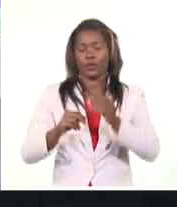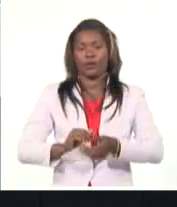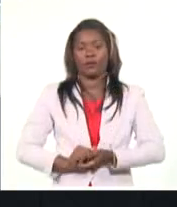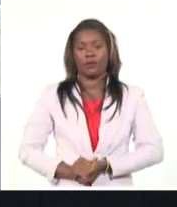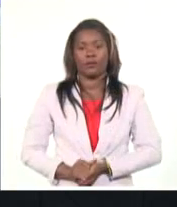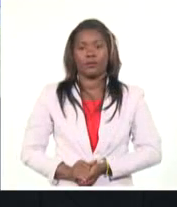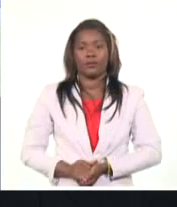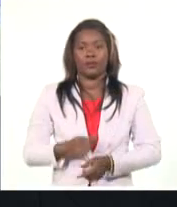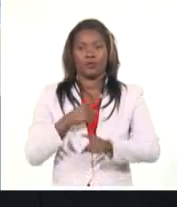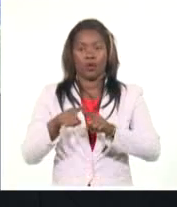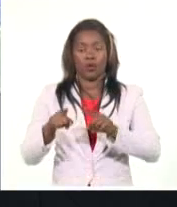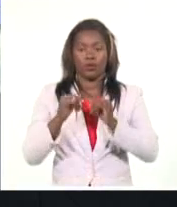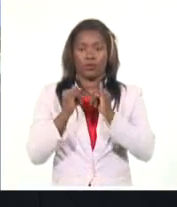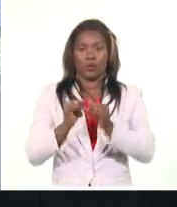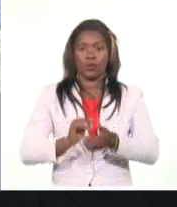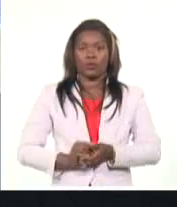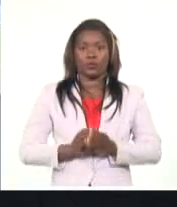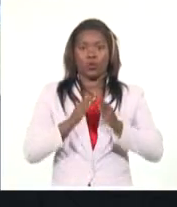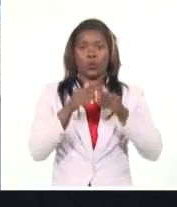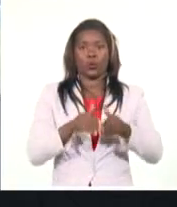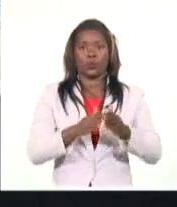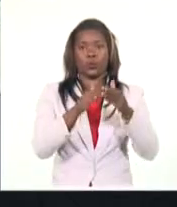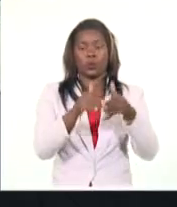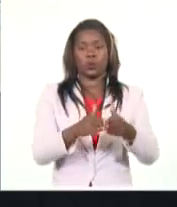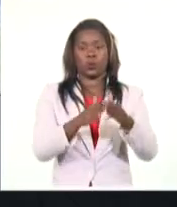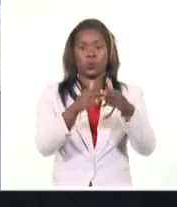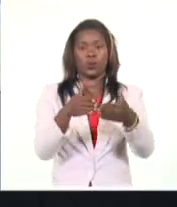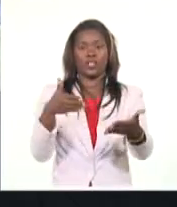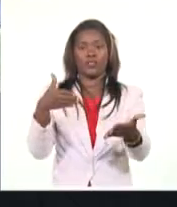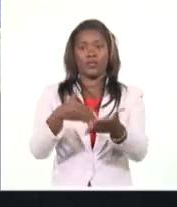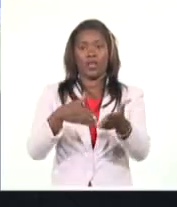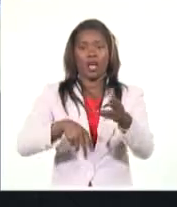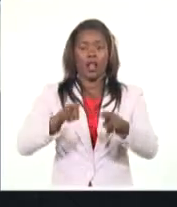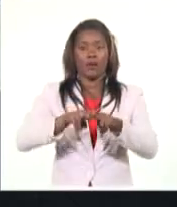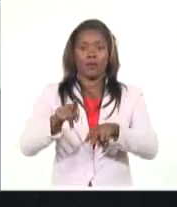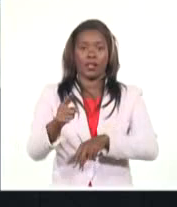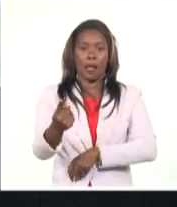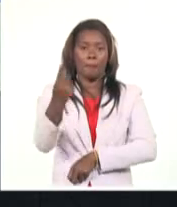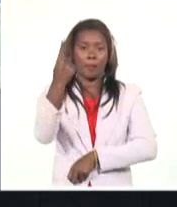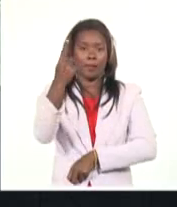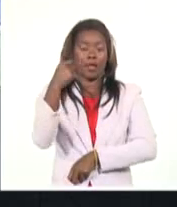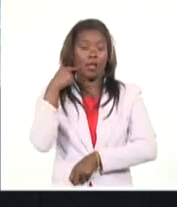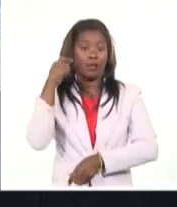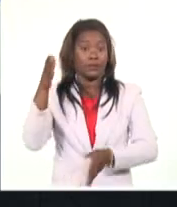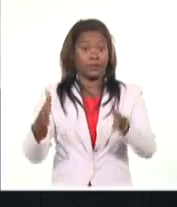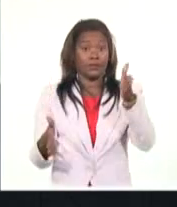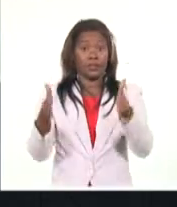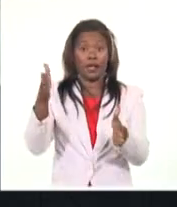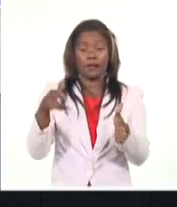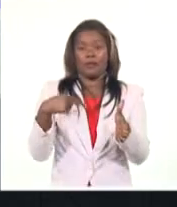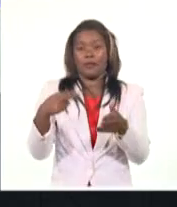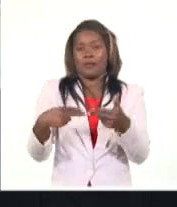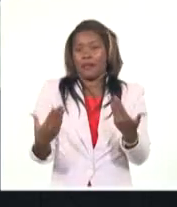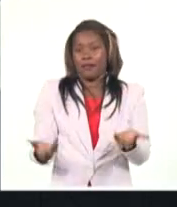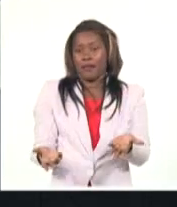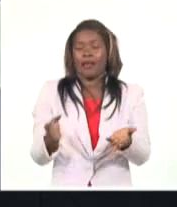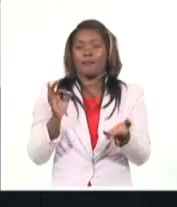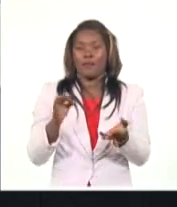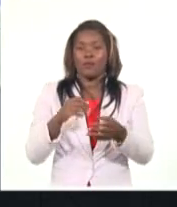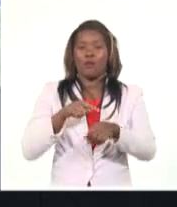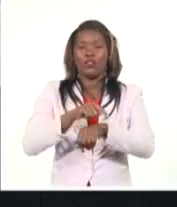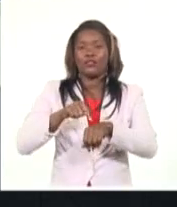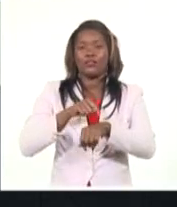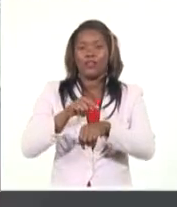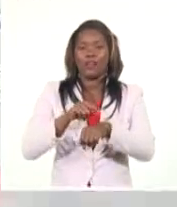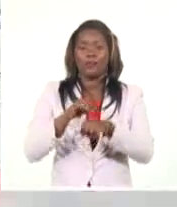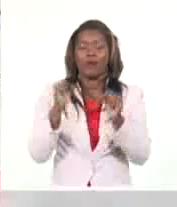El crucero Marella Discovery 2 llegó hoy a La Habana por primera vez en este año para iniciar su temporada invernal de viajes a